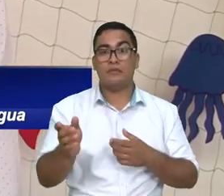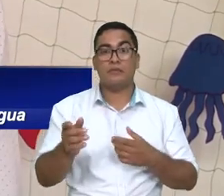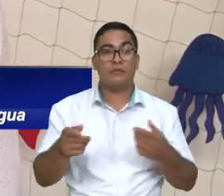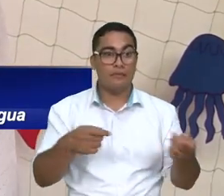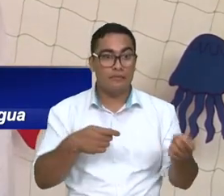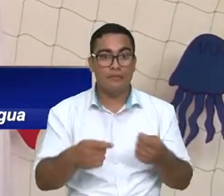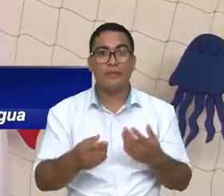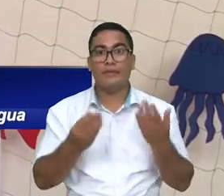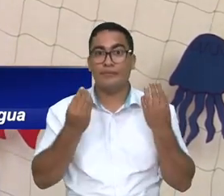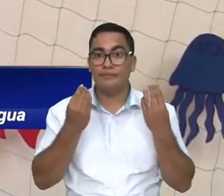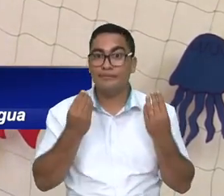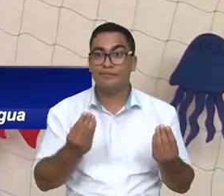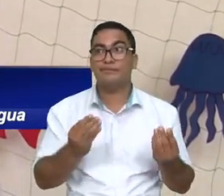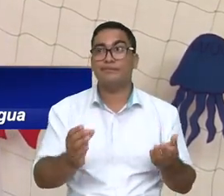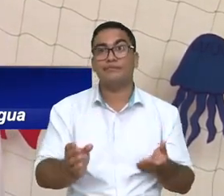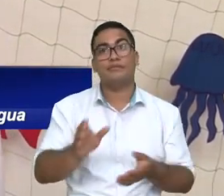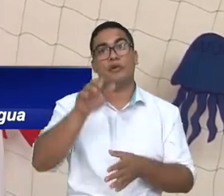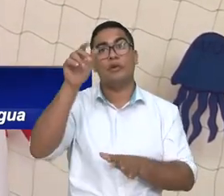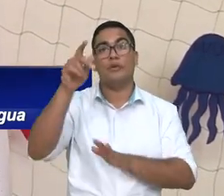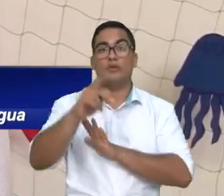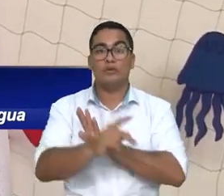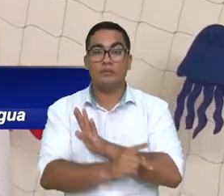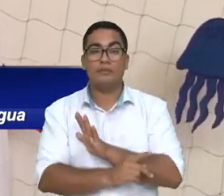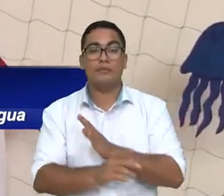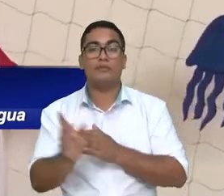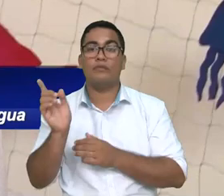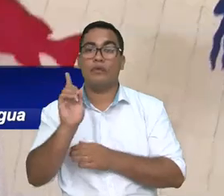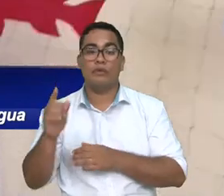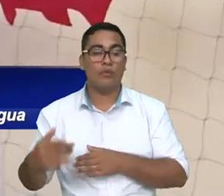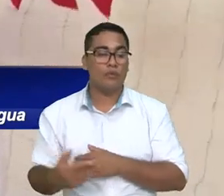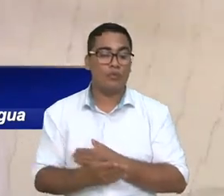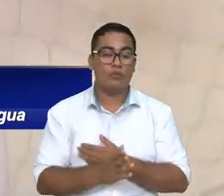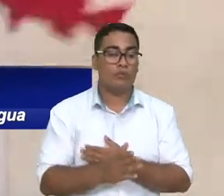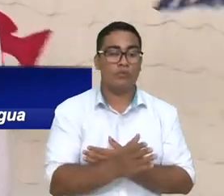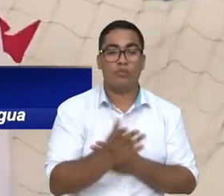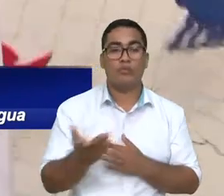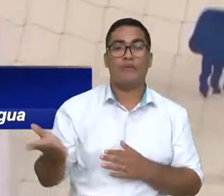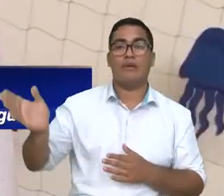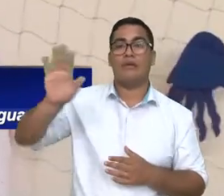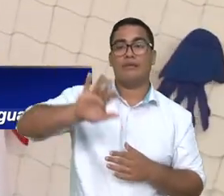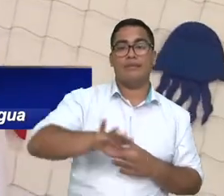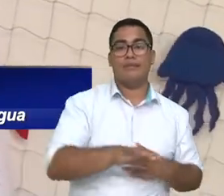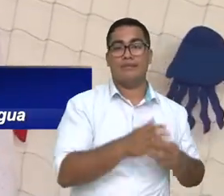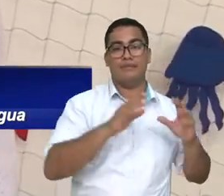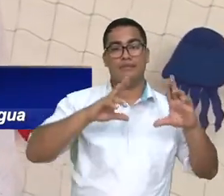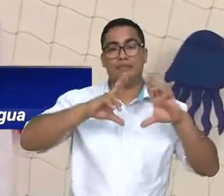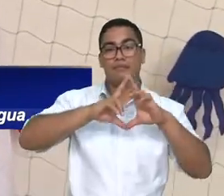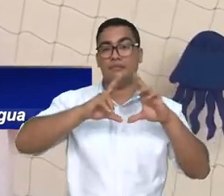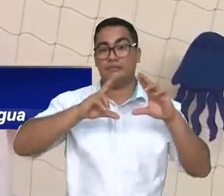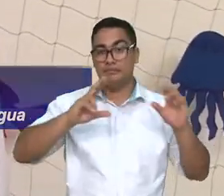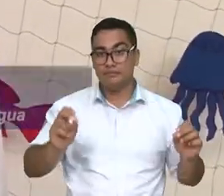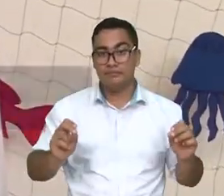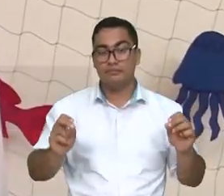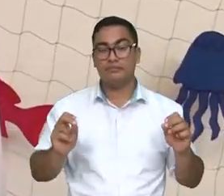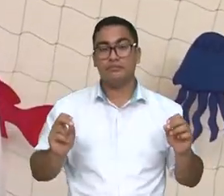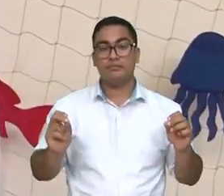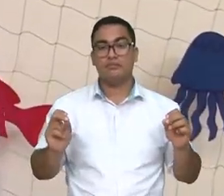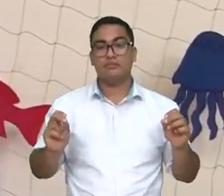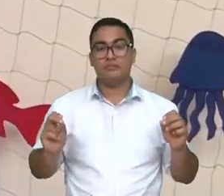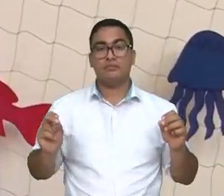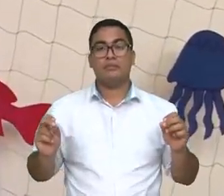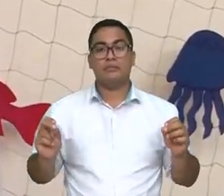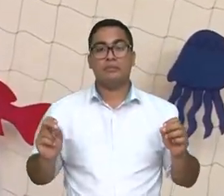capturas en la costa de Nicaragua. La explotación